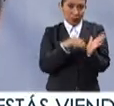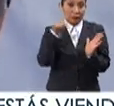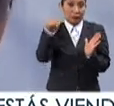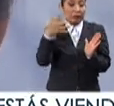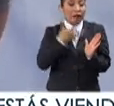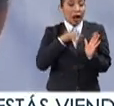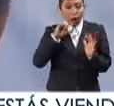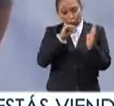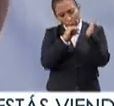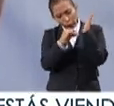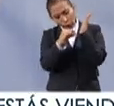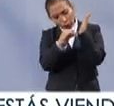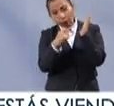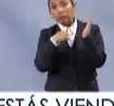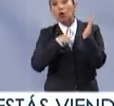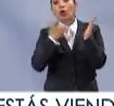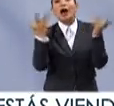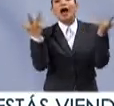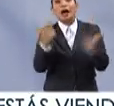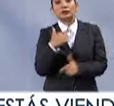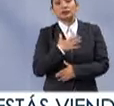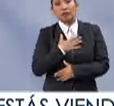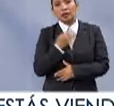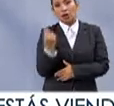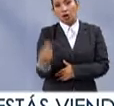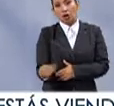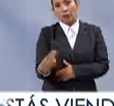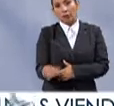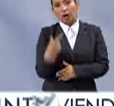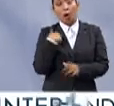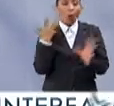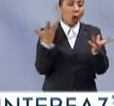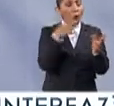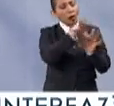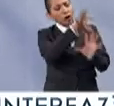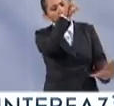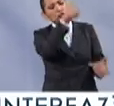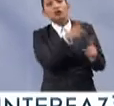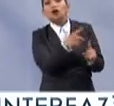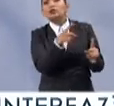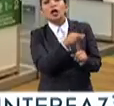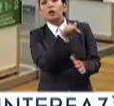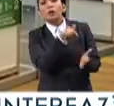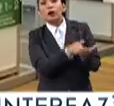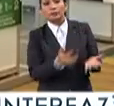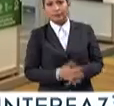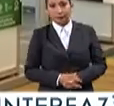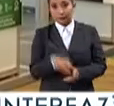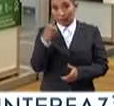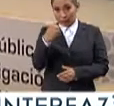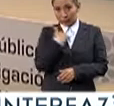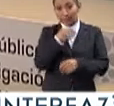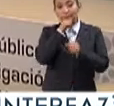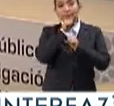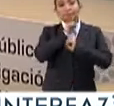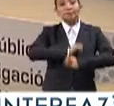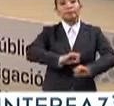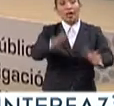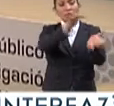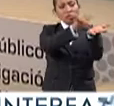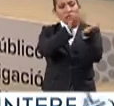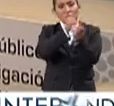tienes una al final una notita de que por ahí la rescataste de una presentación este proceso de divulgación y